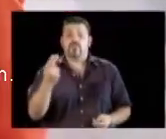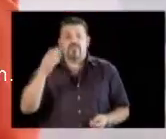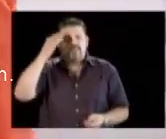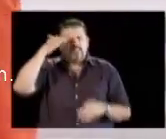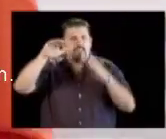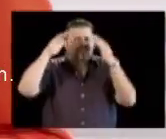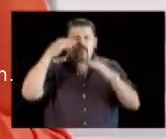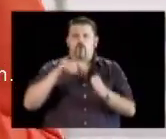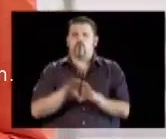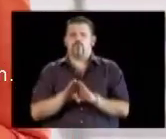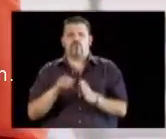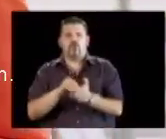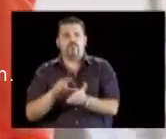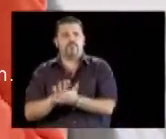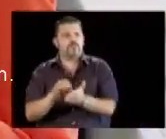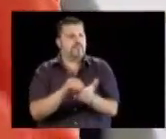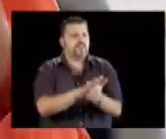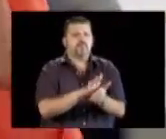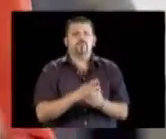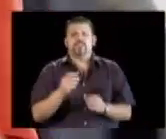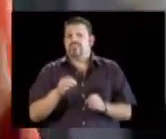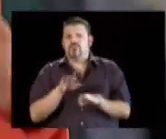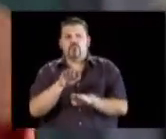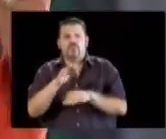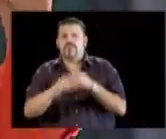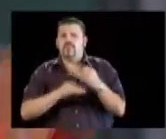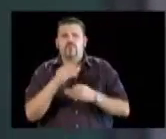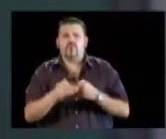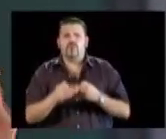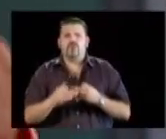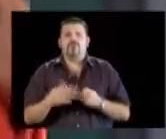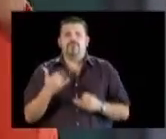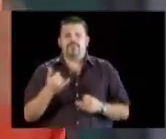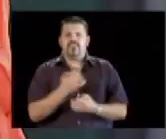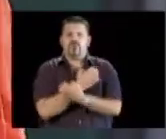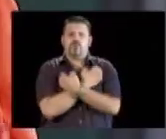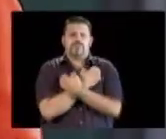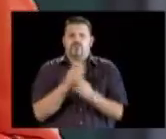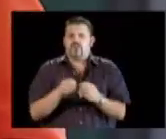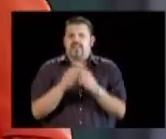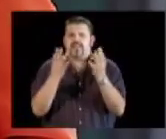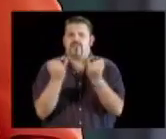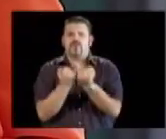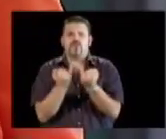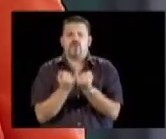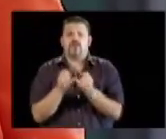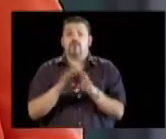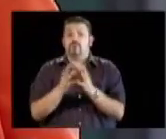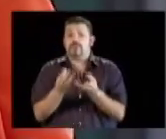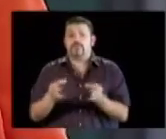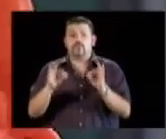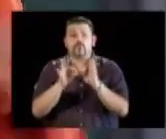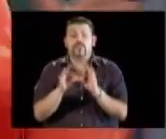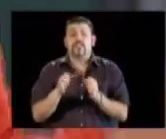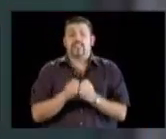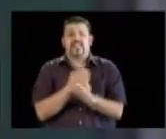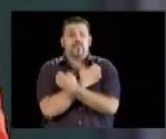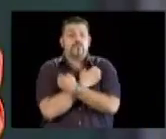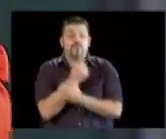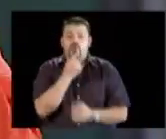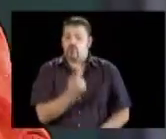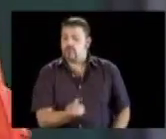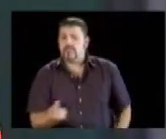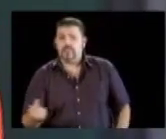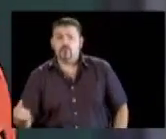con mi comunidad y sobre todo con la educación, porque para mí, al igual que para Jorge, lo más importante es la educación de los niños, porque es como